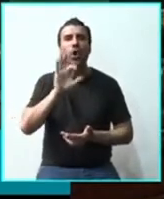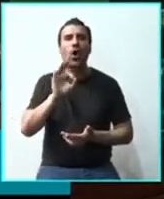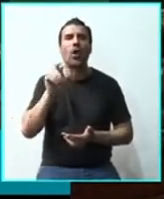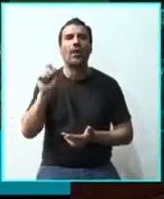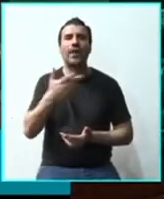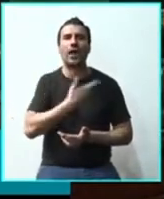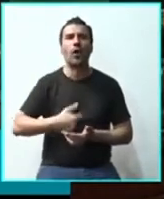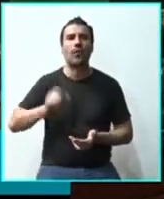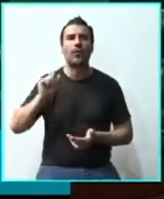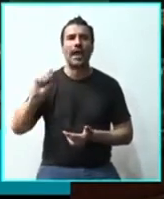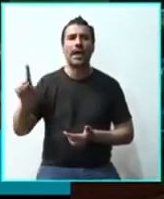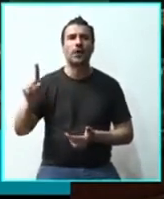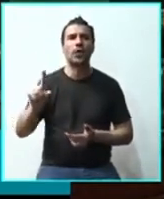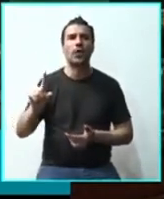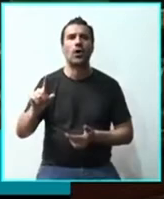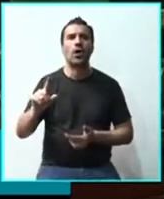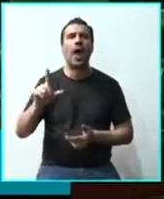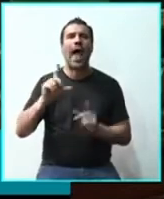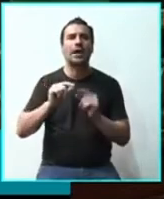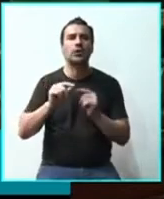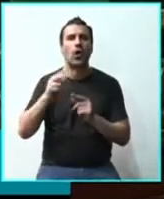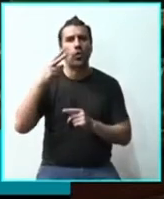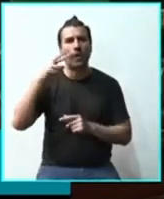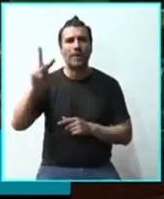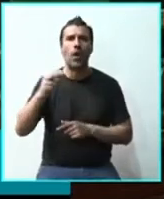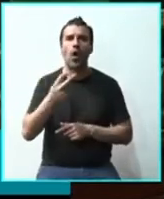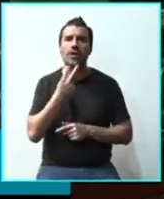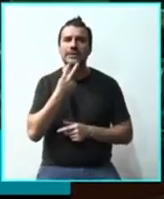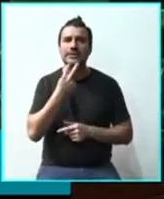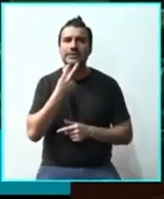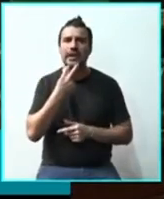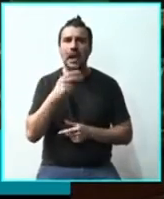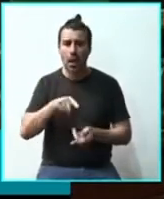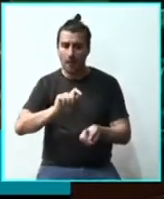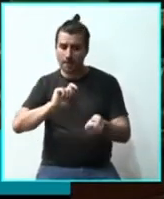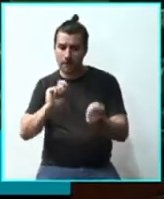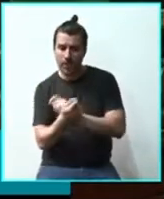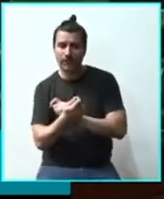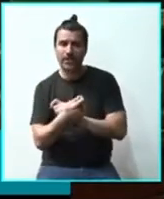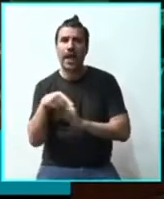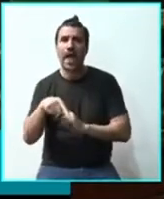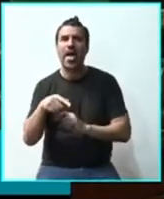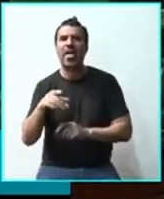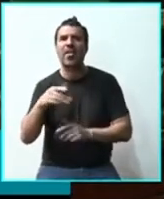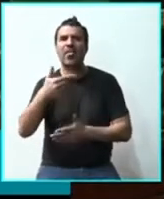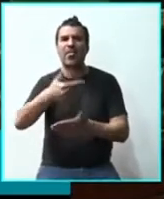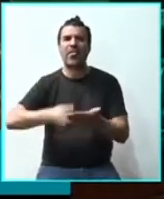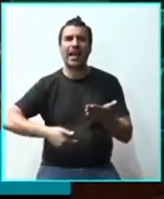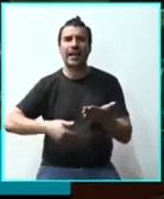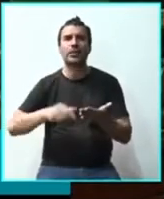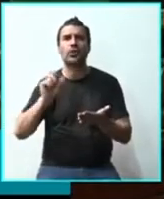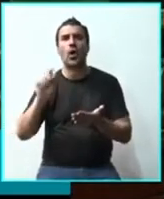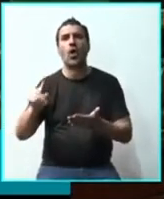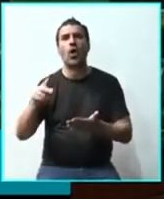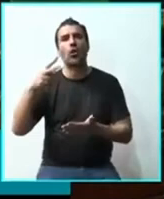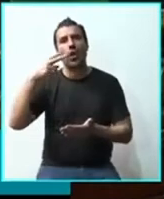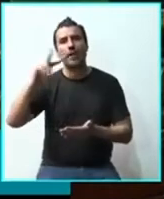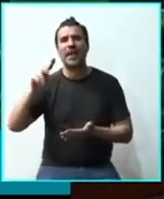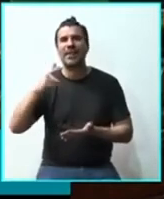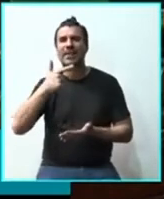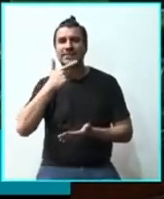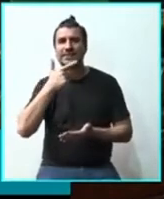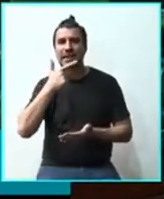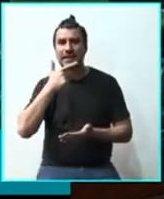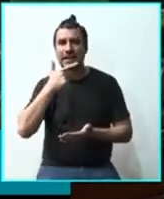1766 del 2011, que modifica el decreto 243 del 2017,